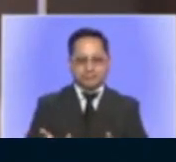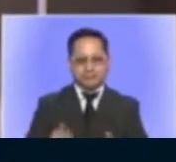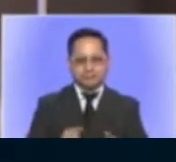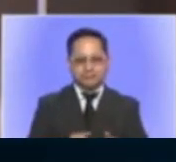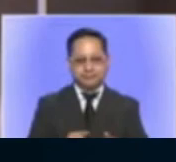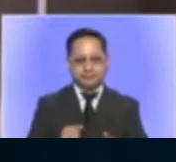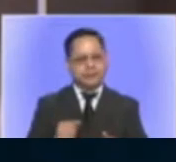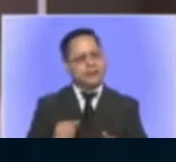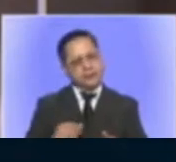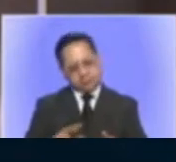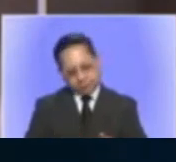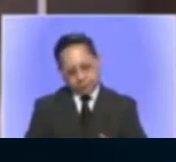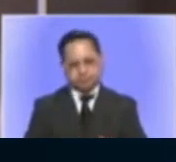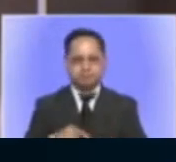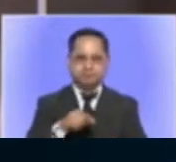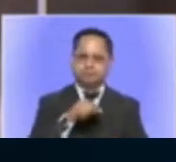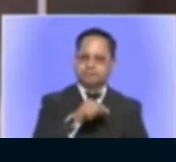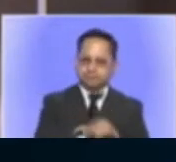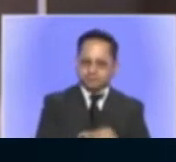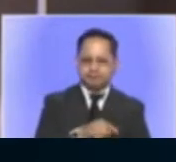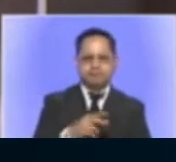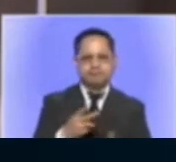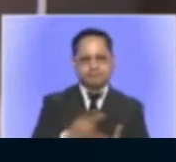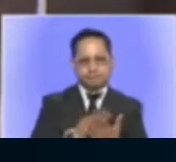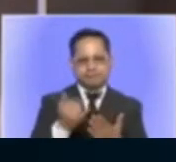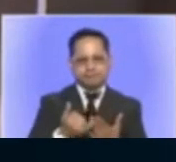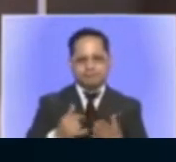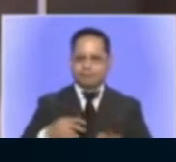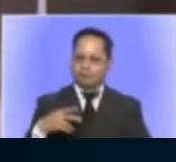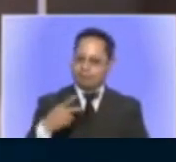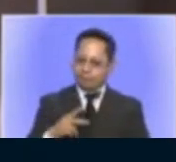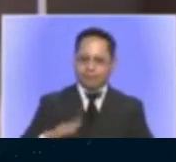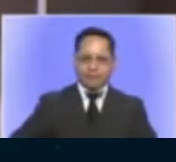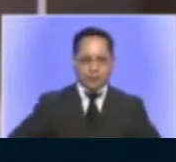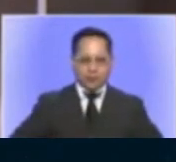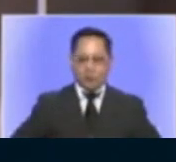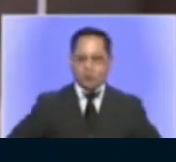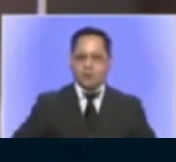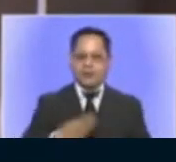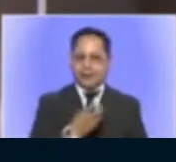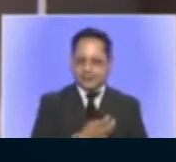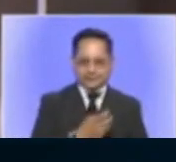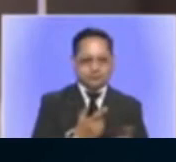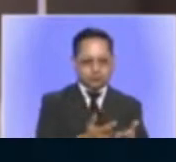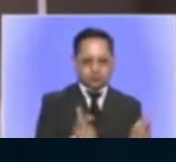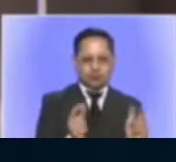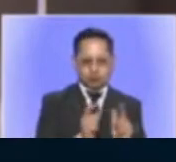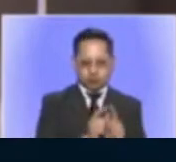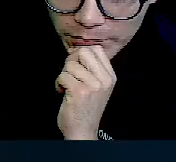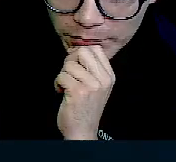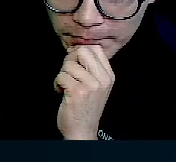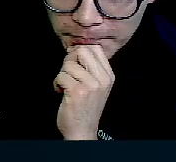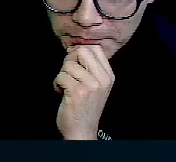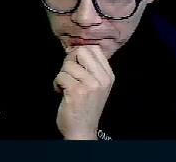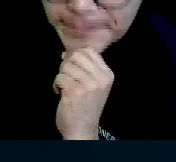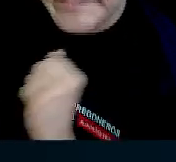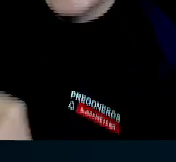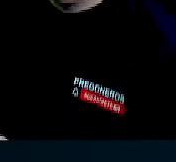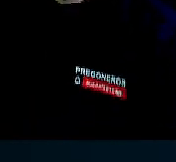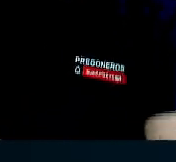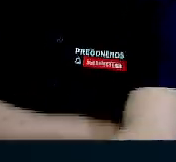si bien en el caso la conducta en análisis se atribuye a un partido político y no